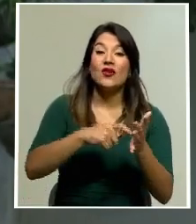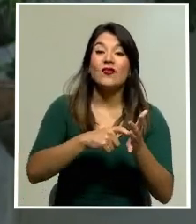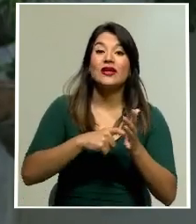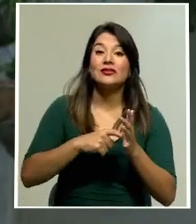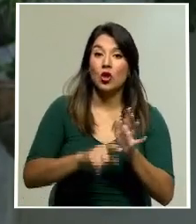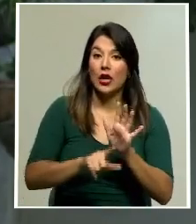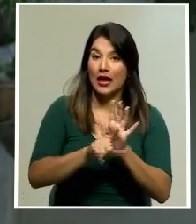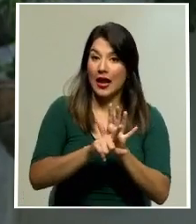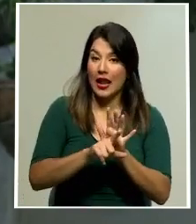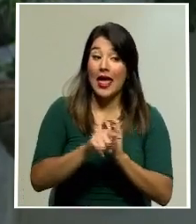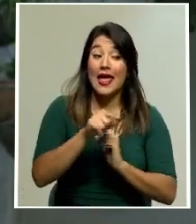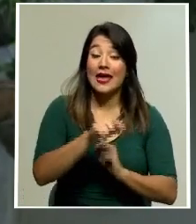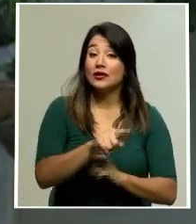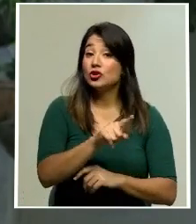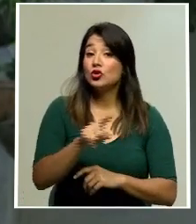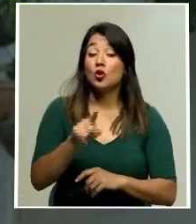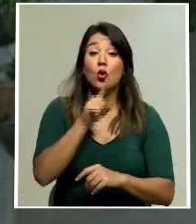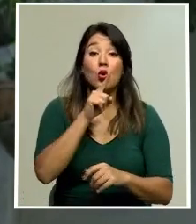que no cumplen, por ejemplo,